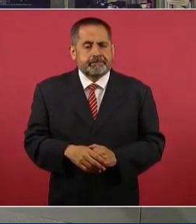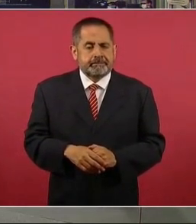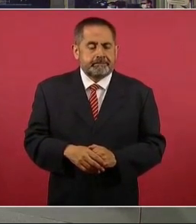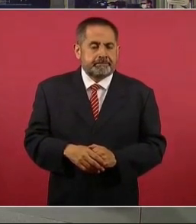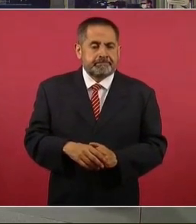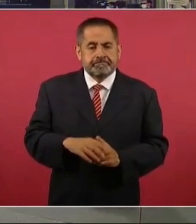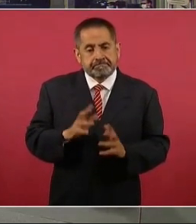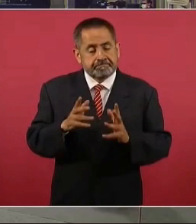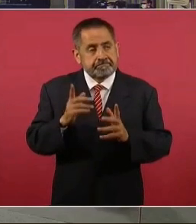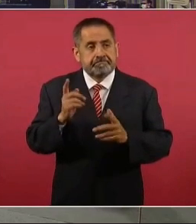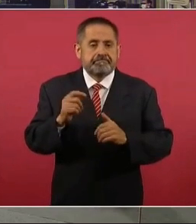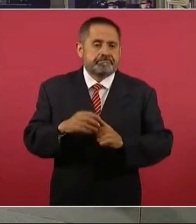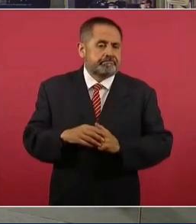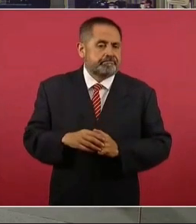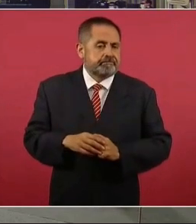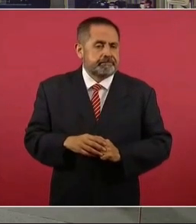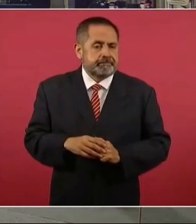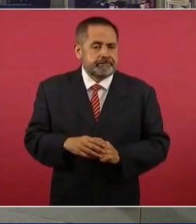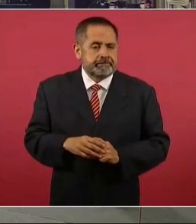o